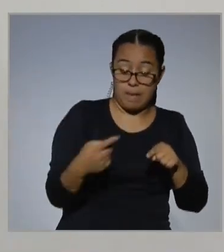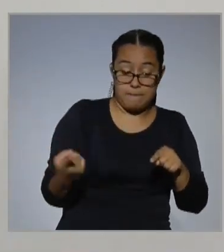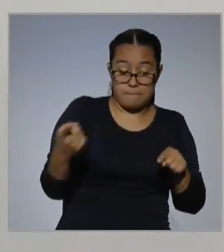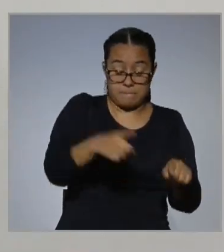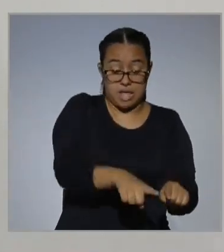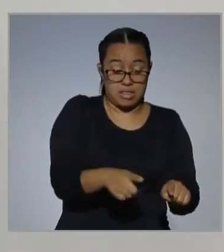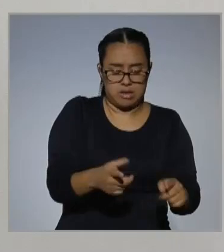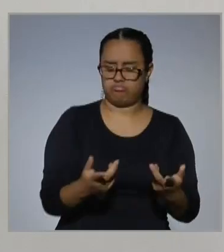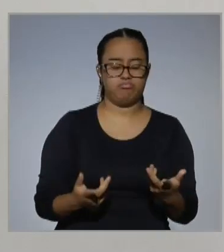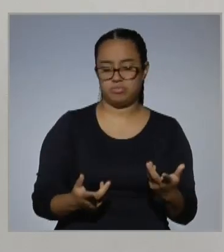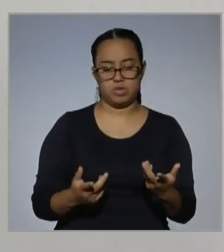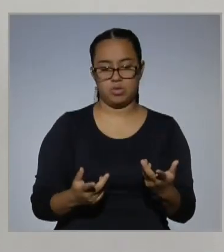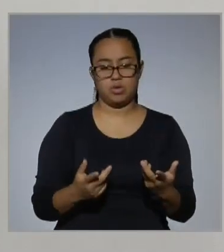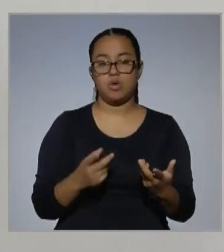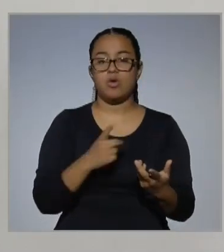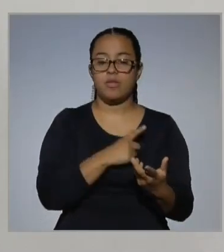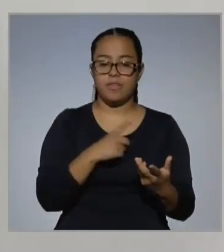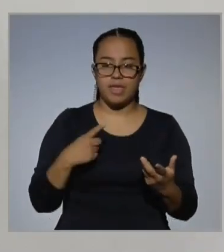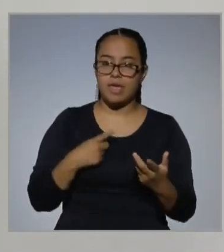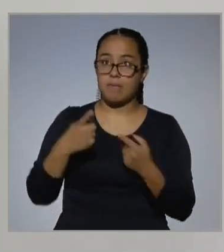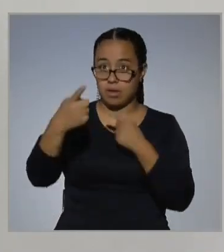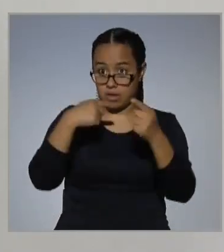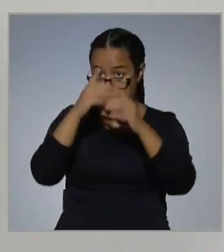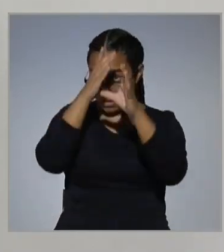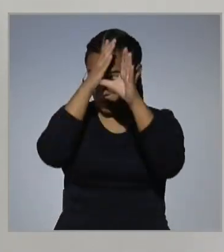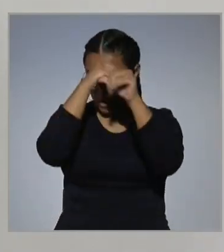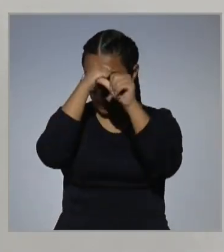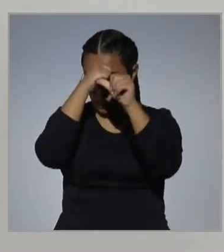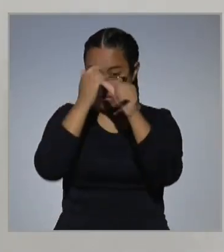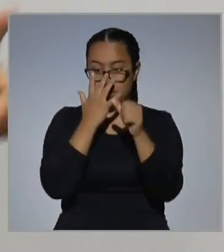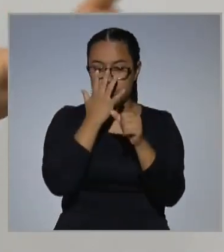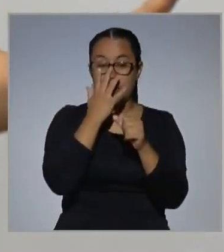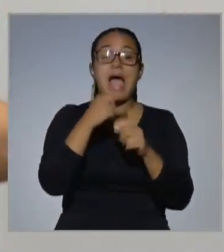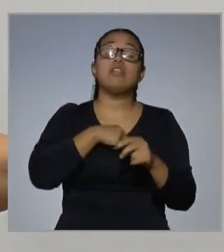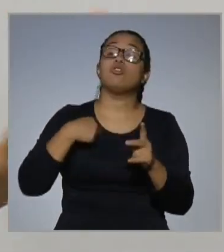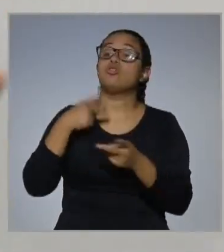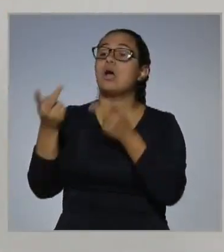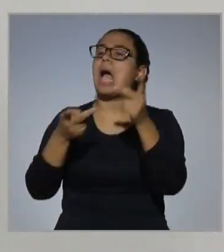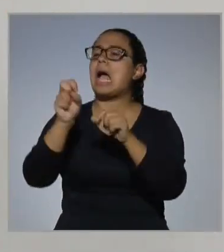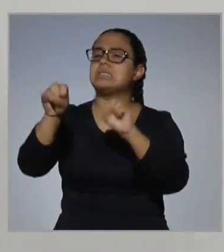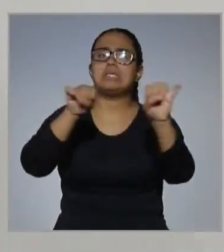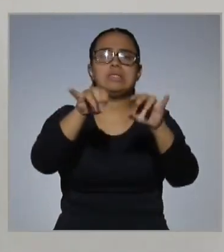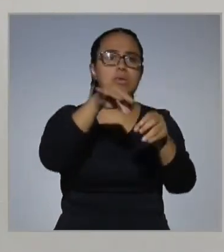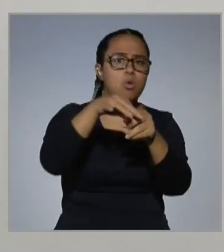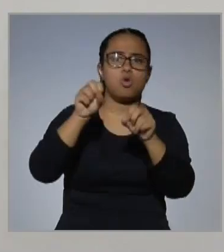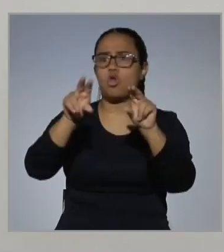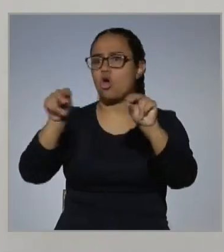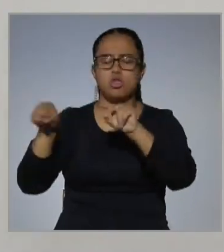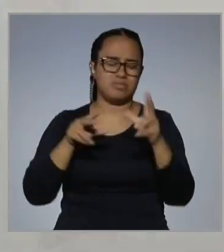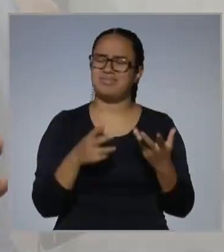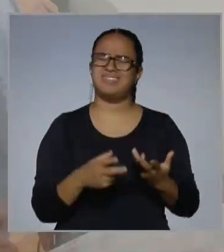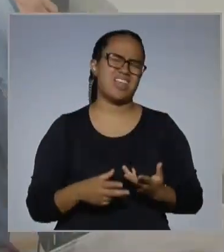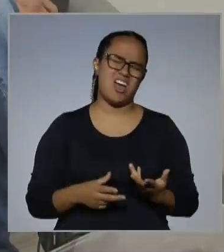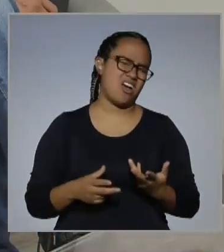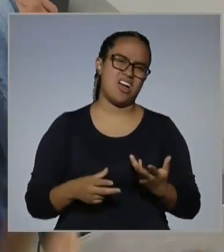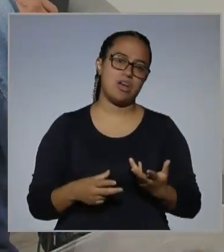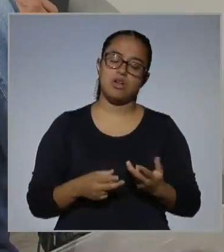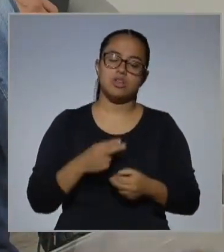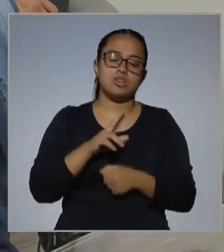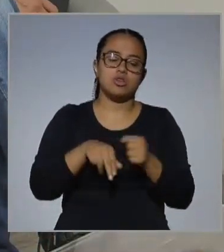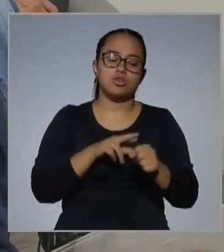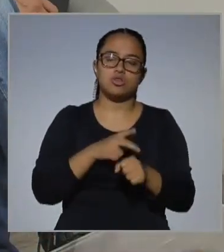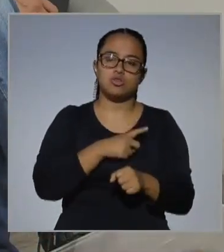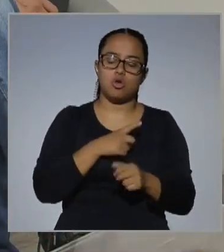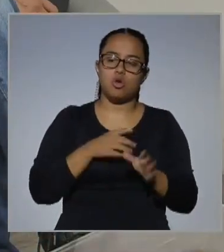nuevos elementos si no están de acuerdo, ¿no? Y no es que hagan consenso, si quién vota por... No, sino de manera natural